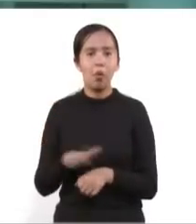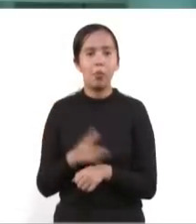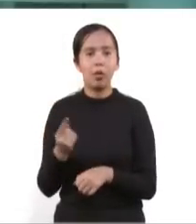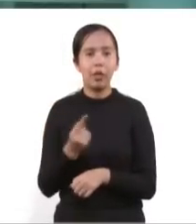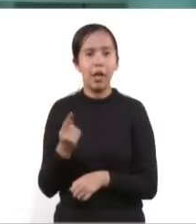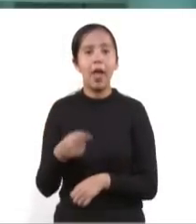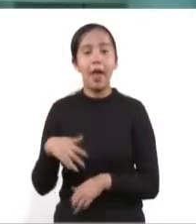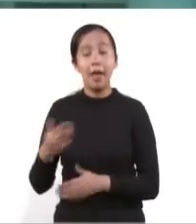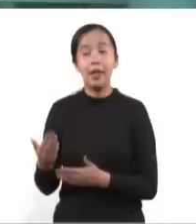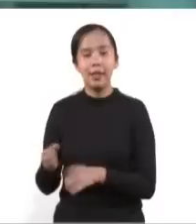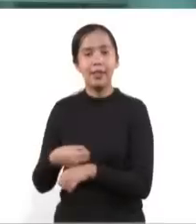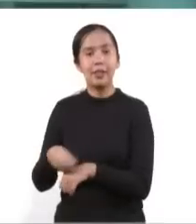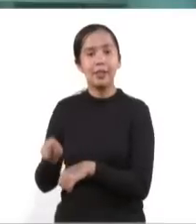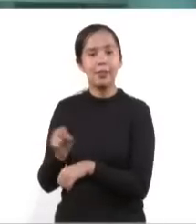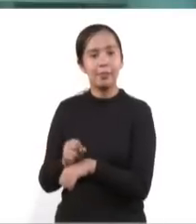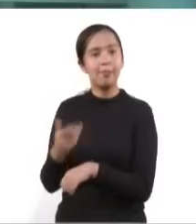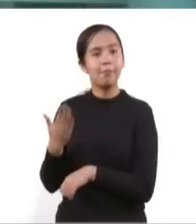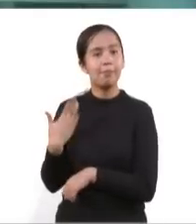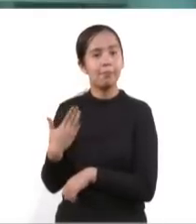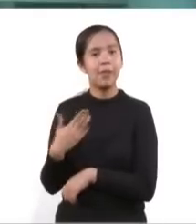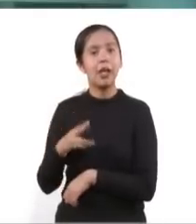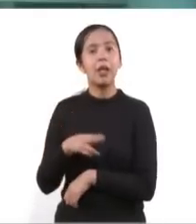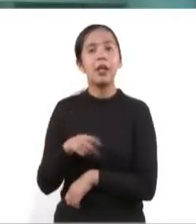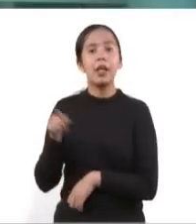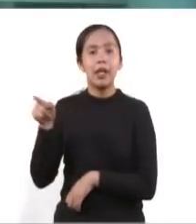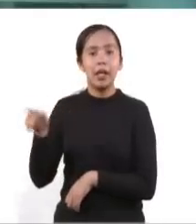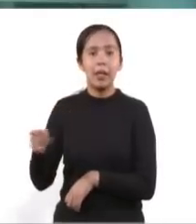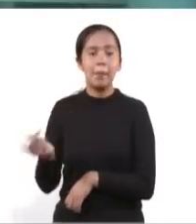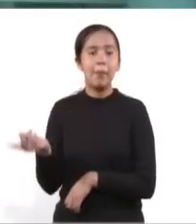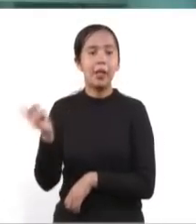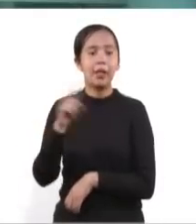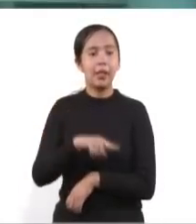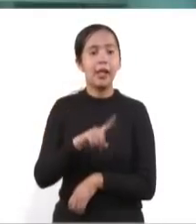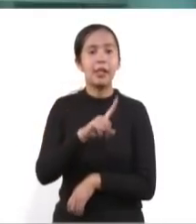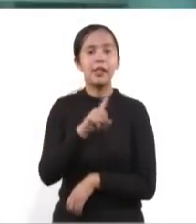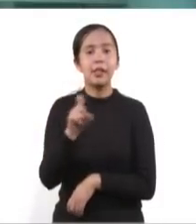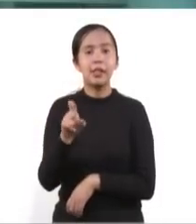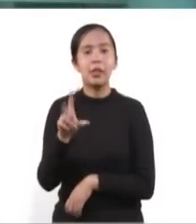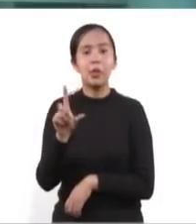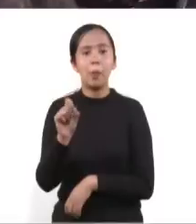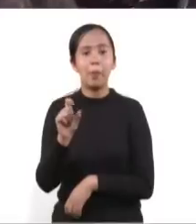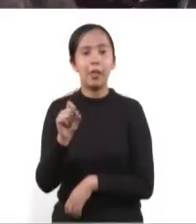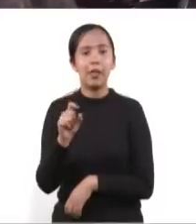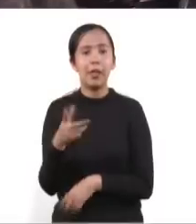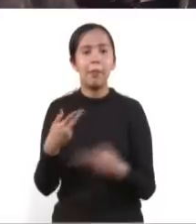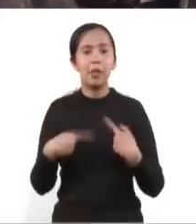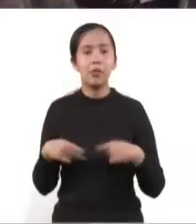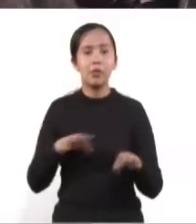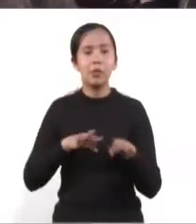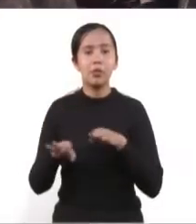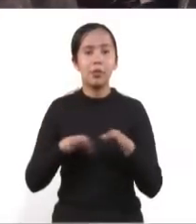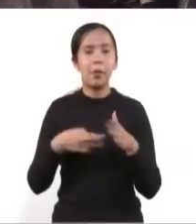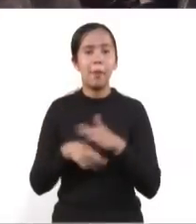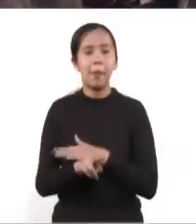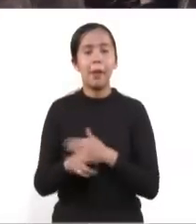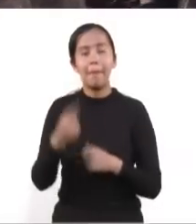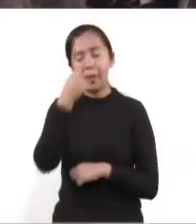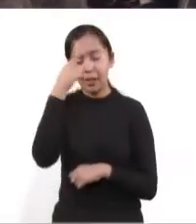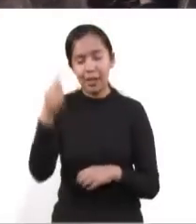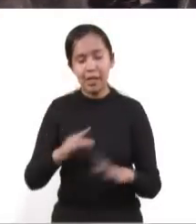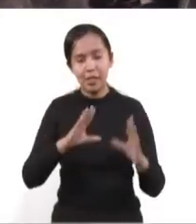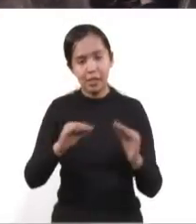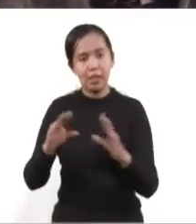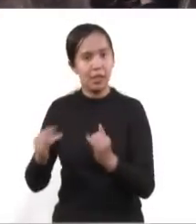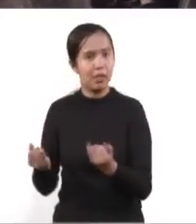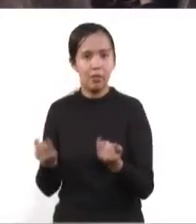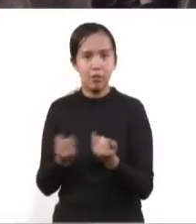nos hizo el favor de enviarnos el personal, 120 compañeros del metro, para que los capacitemos también en